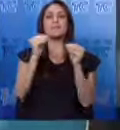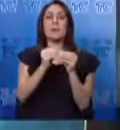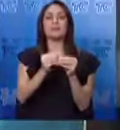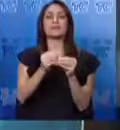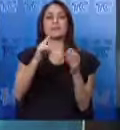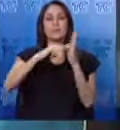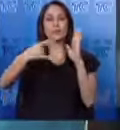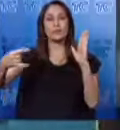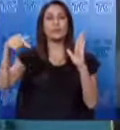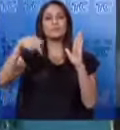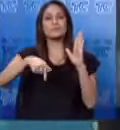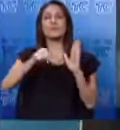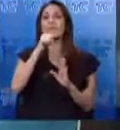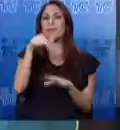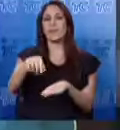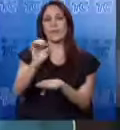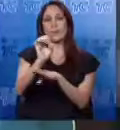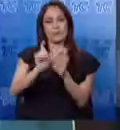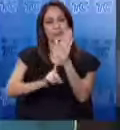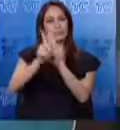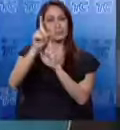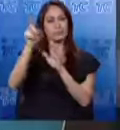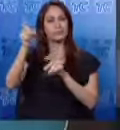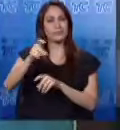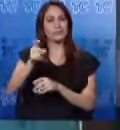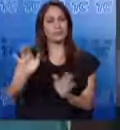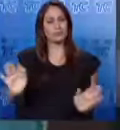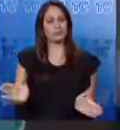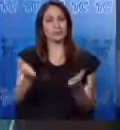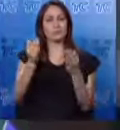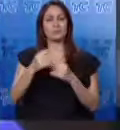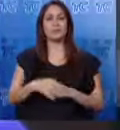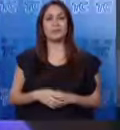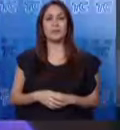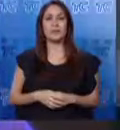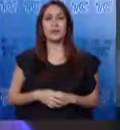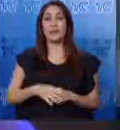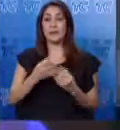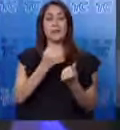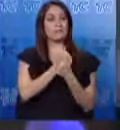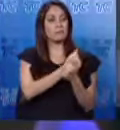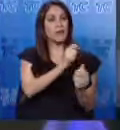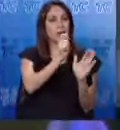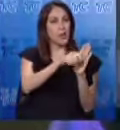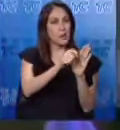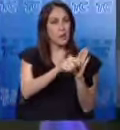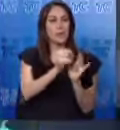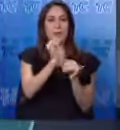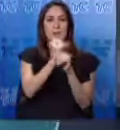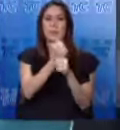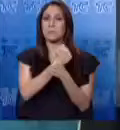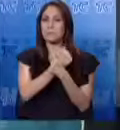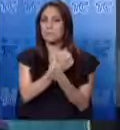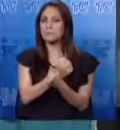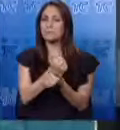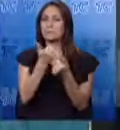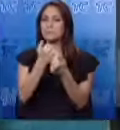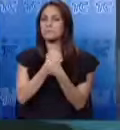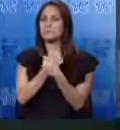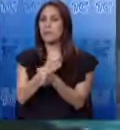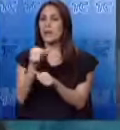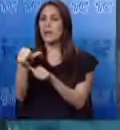y tecnología para el desarrollo. Muy queridos los abogados, muy queridos los ingenieros, muy queridos